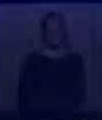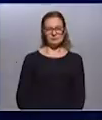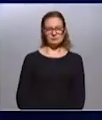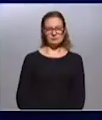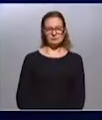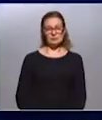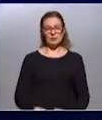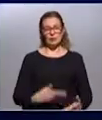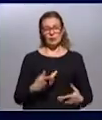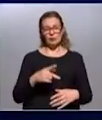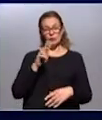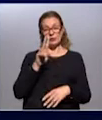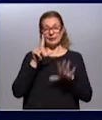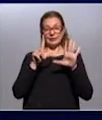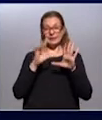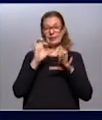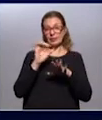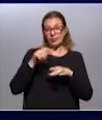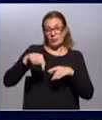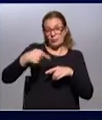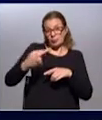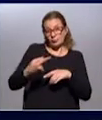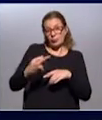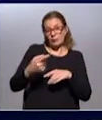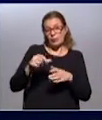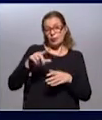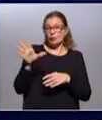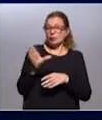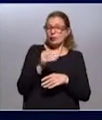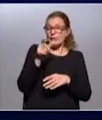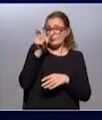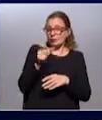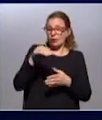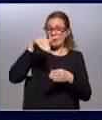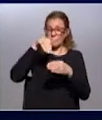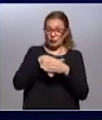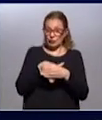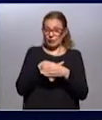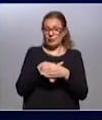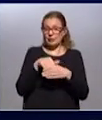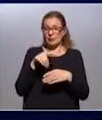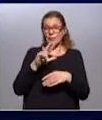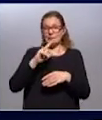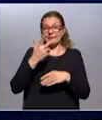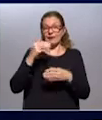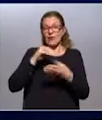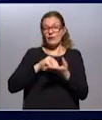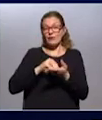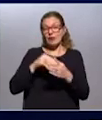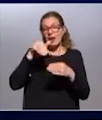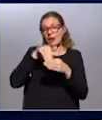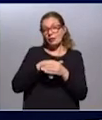este próximo 27 de septiembre la ciudadanía está convocada a votar este caso por tercera vez en las elecciones